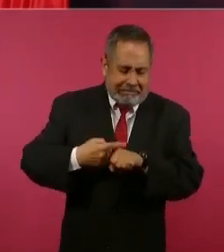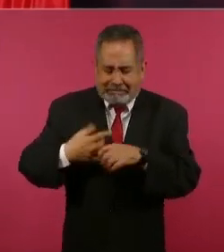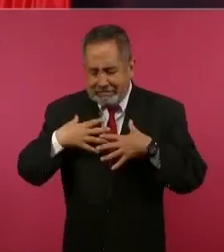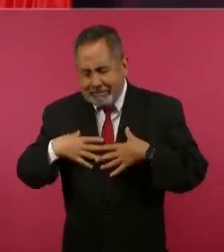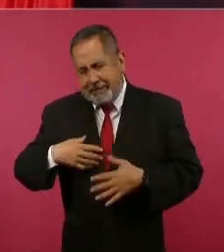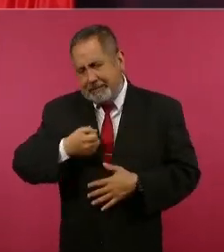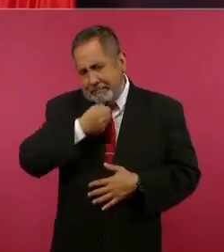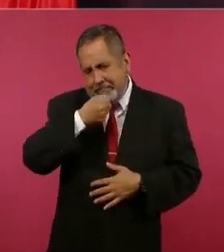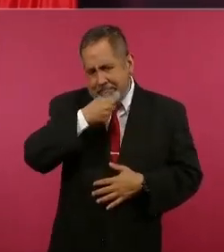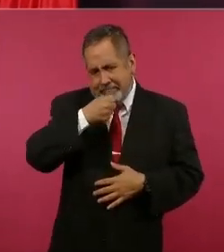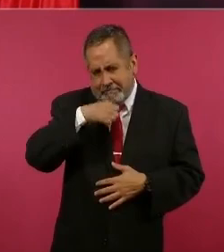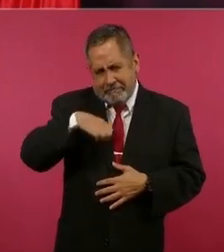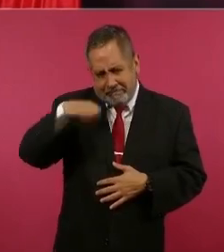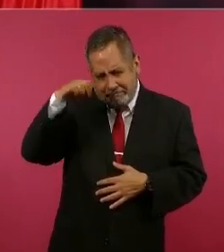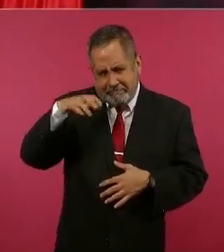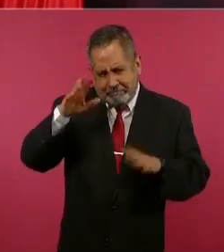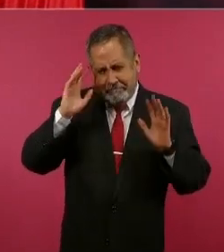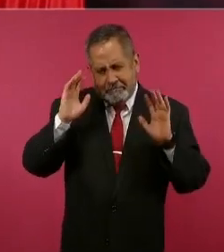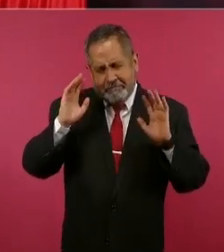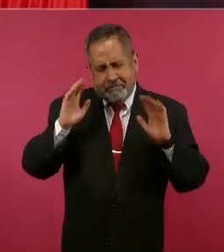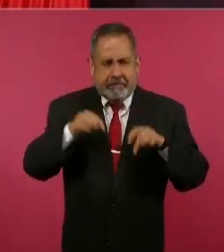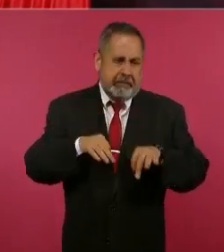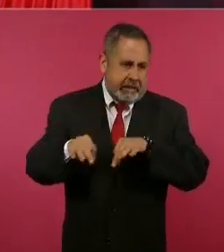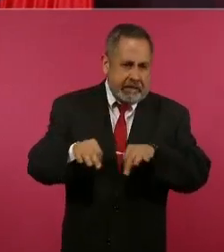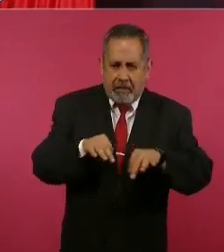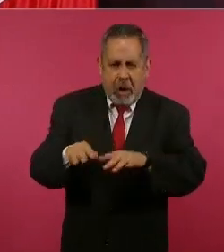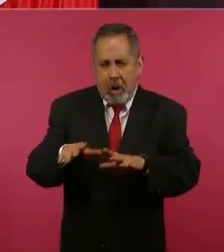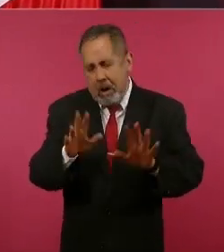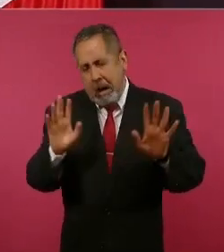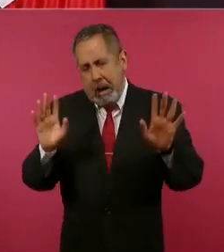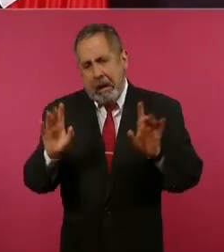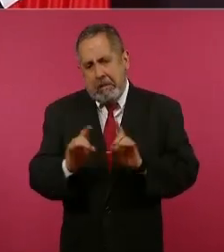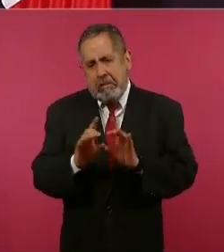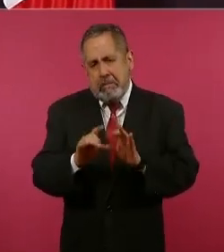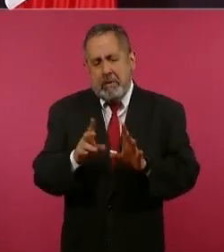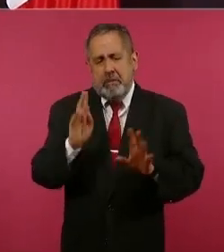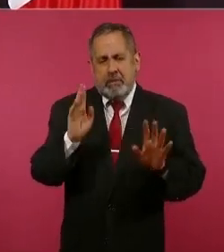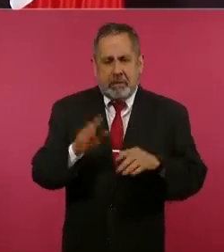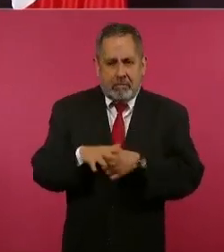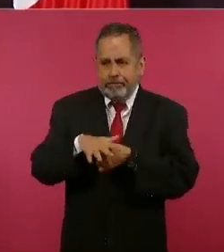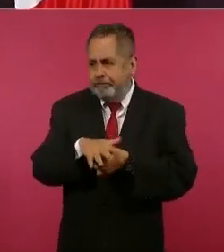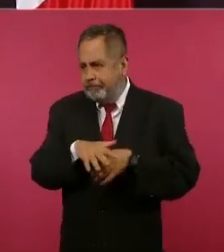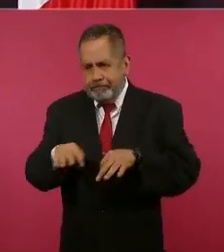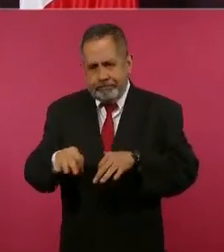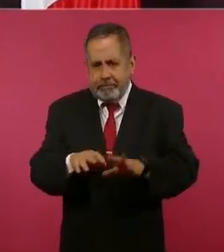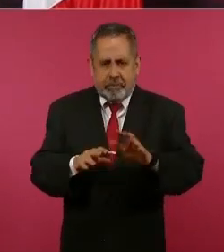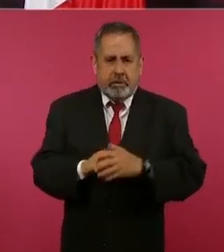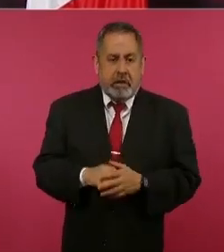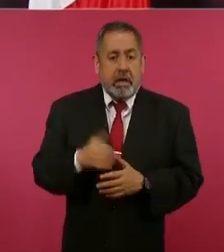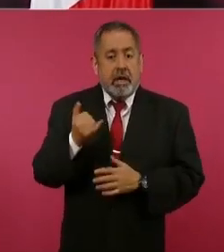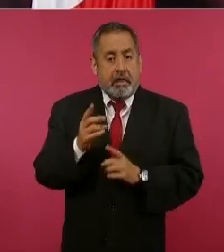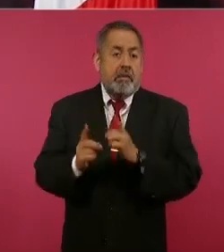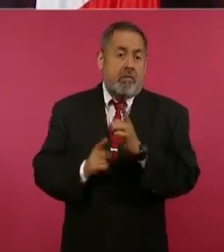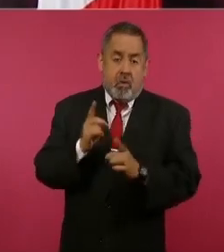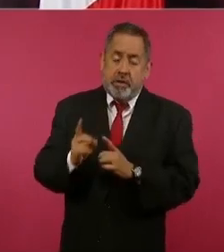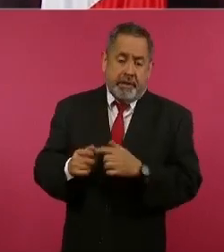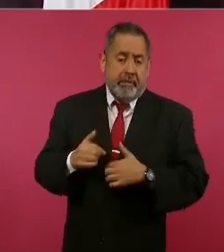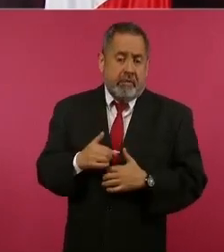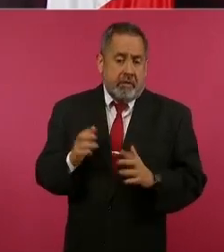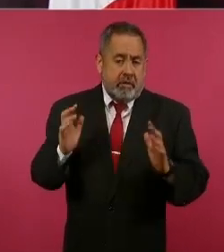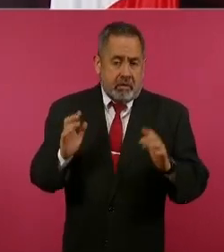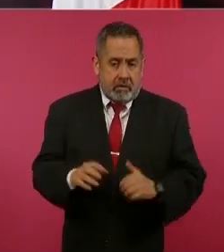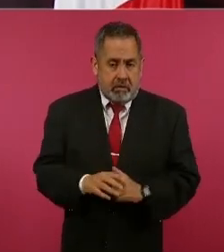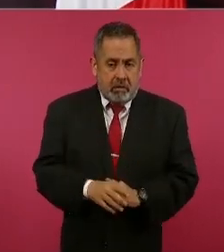la edad y por las actividades, ¿no? Por el trabajo y el deporte.